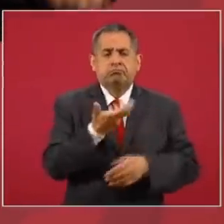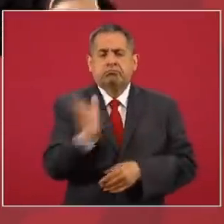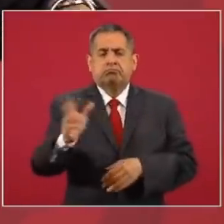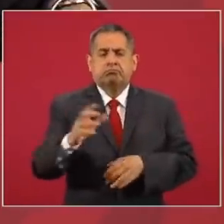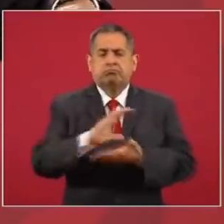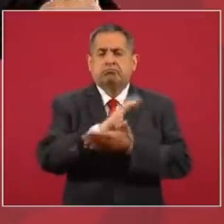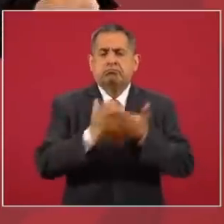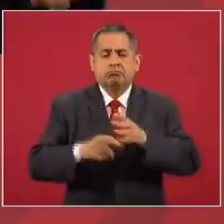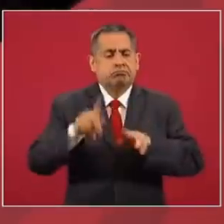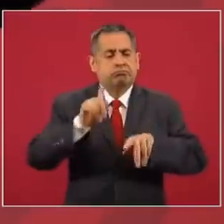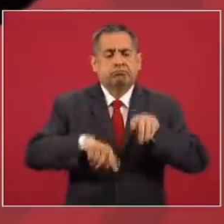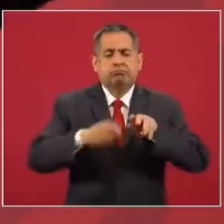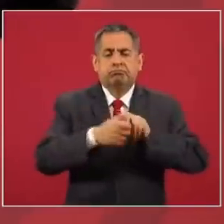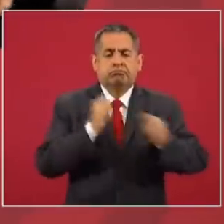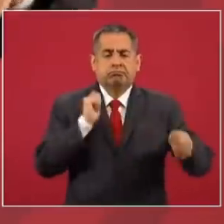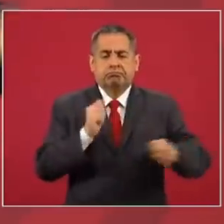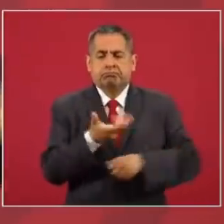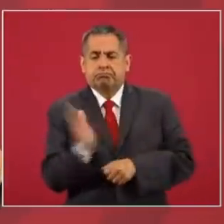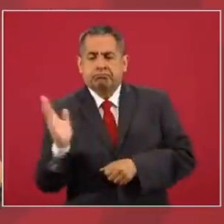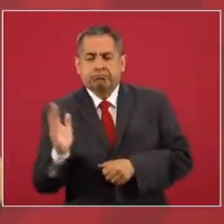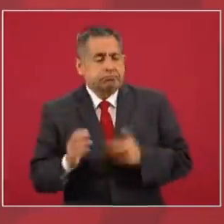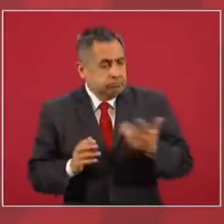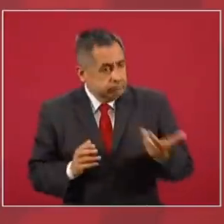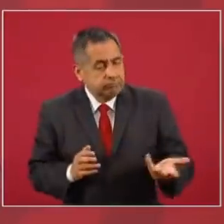y no era propiamente